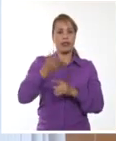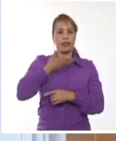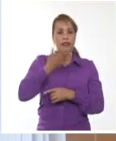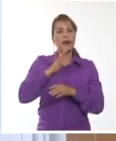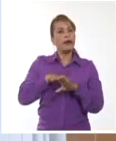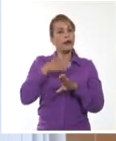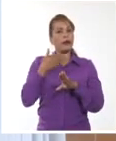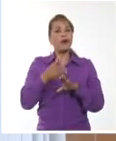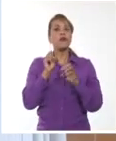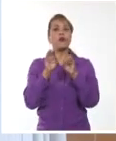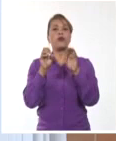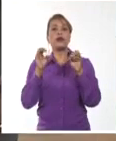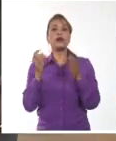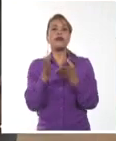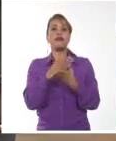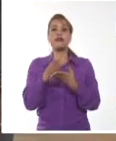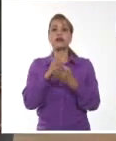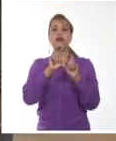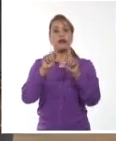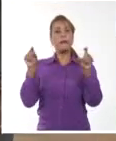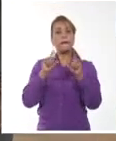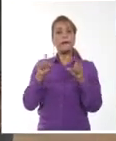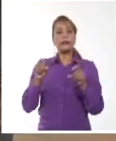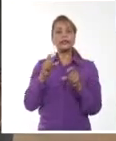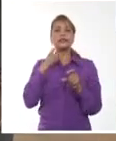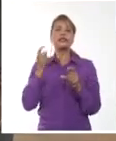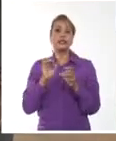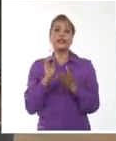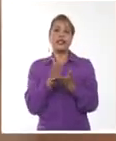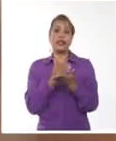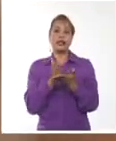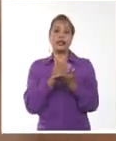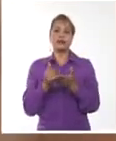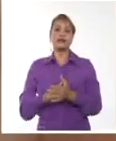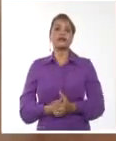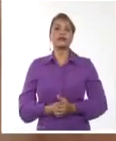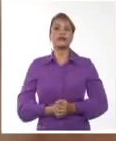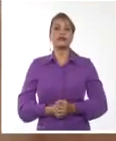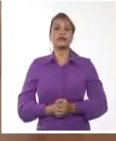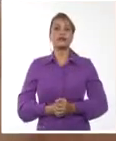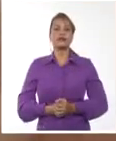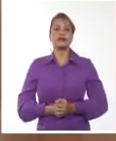publicarán varios tomos del libro Guerrillero del Tiempo. Esther Díaz Pérez, Sistema Informativo de la Televisión Cubana.